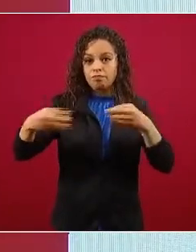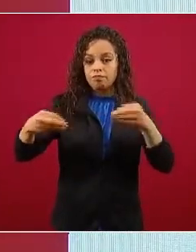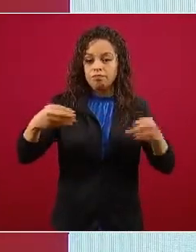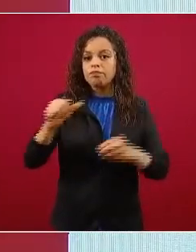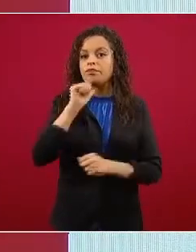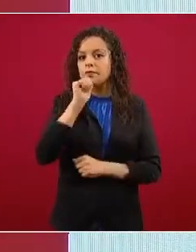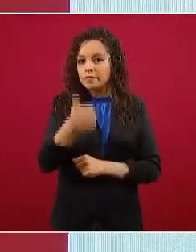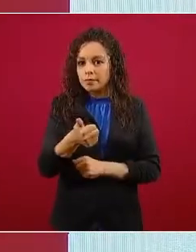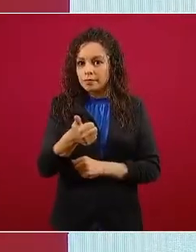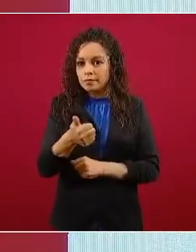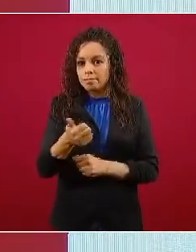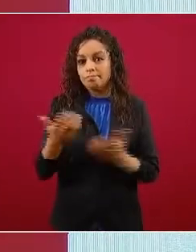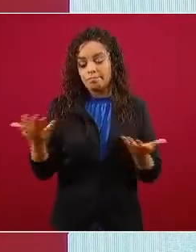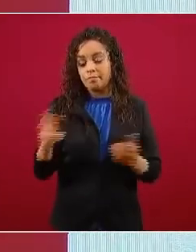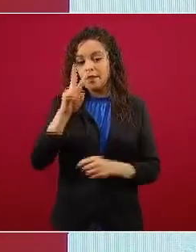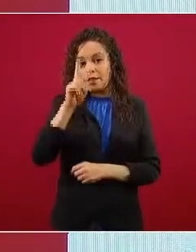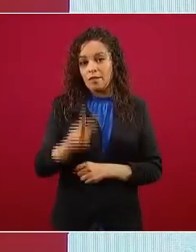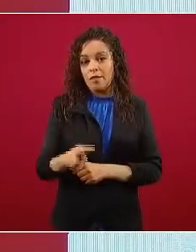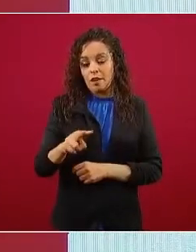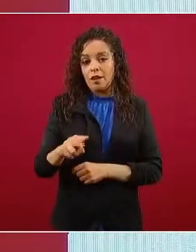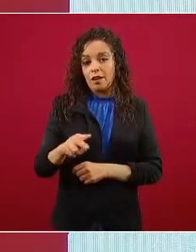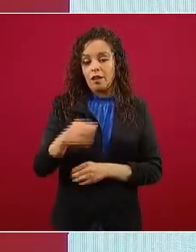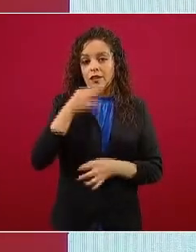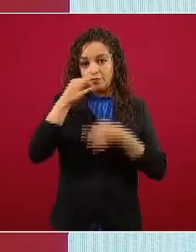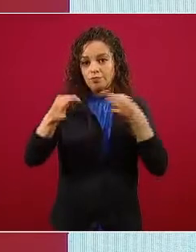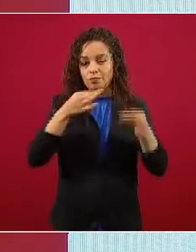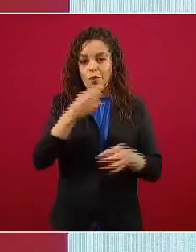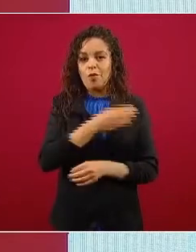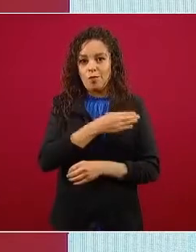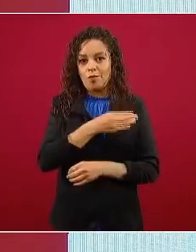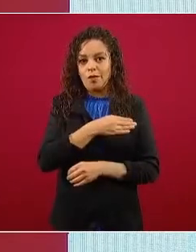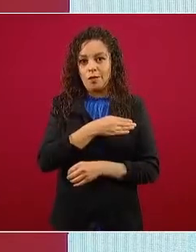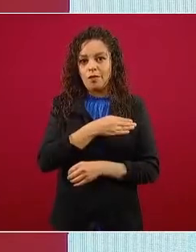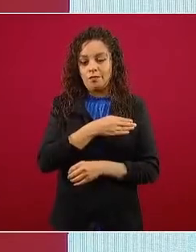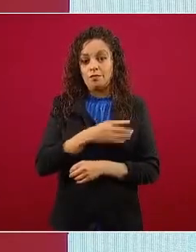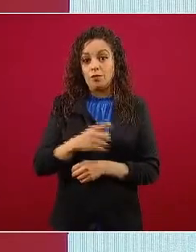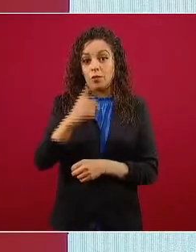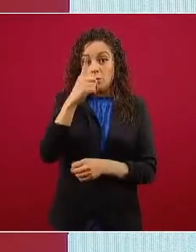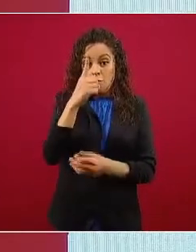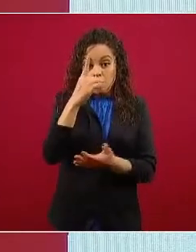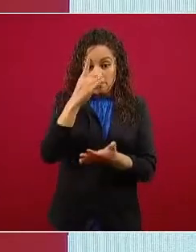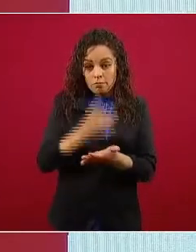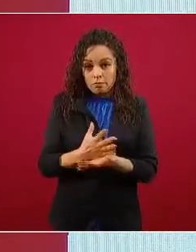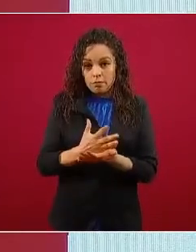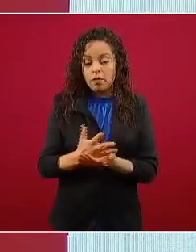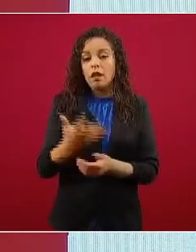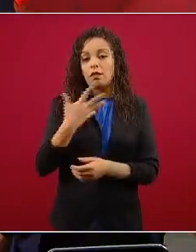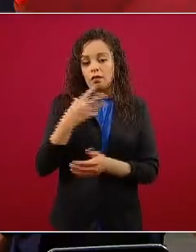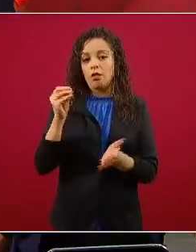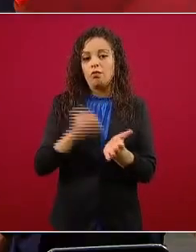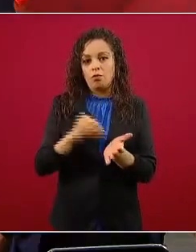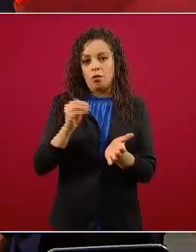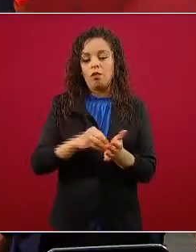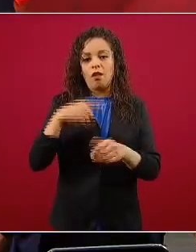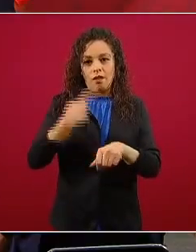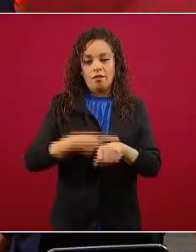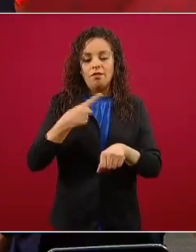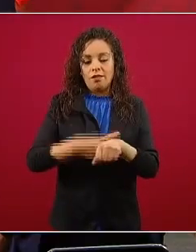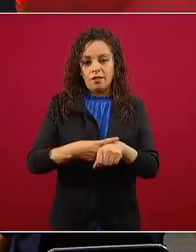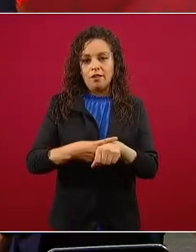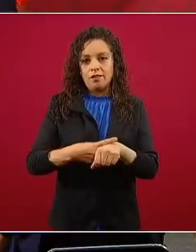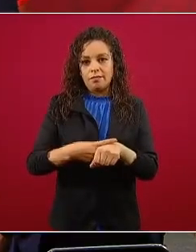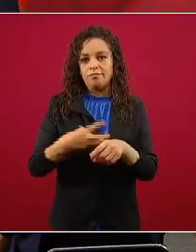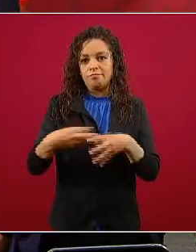grandes zonas metropolitanas, ahorita sola una está activa. De todos modos, existe el riesgo